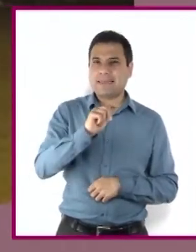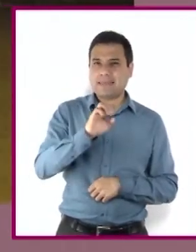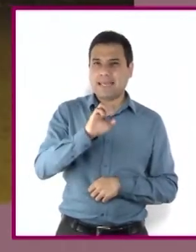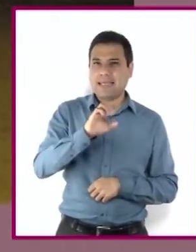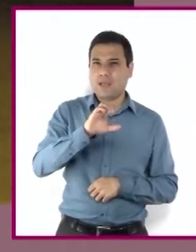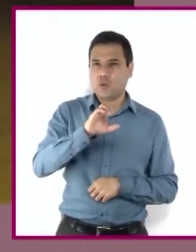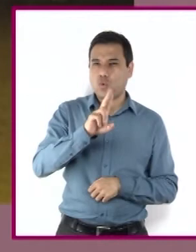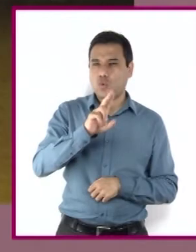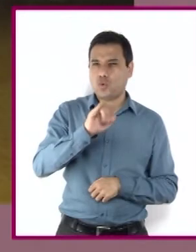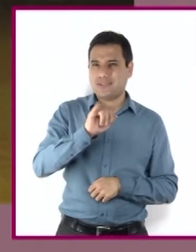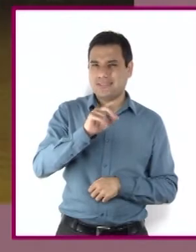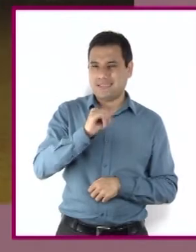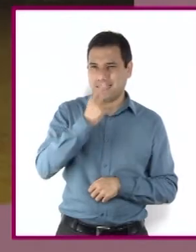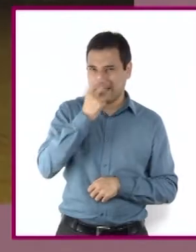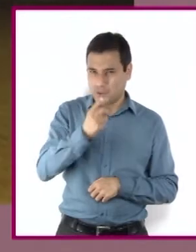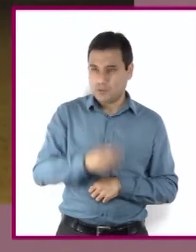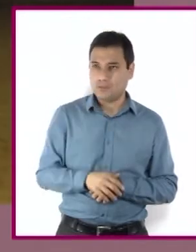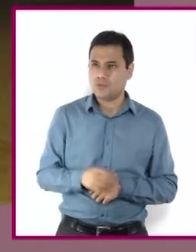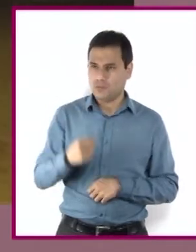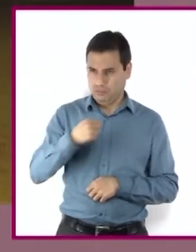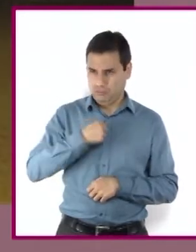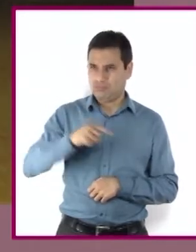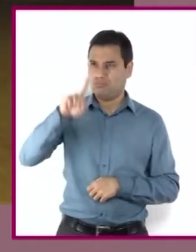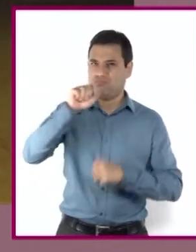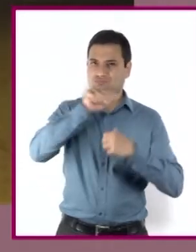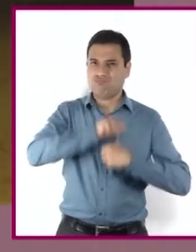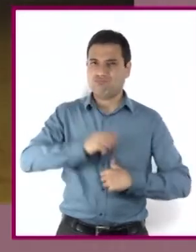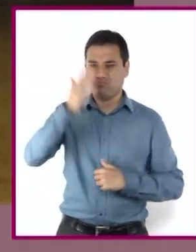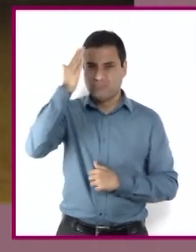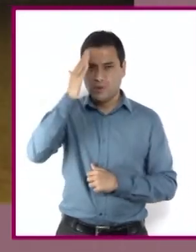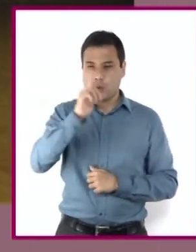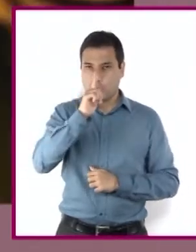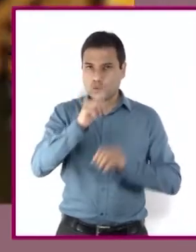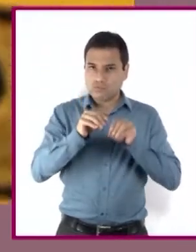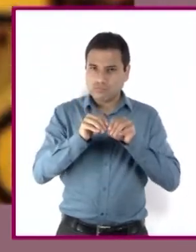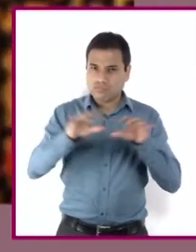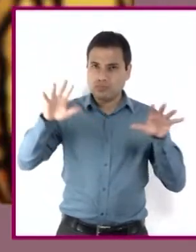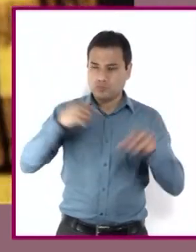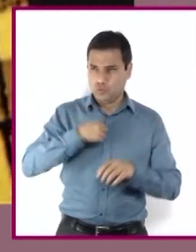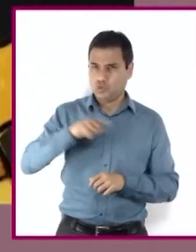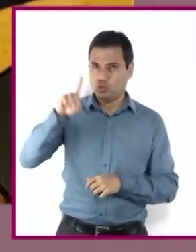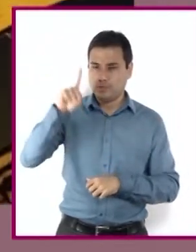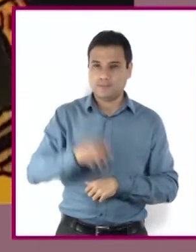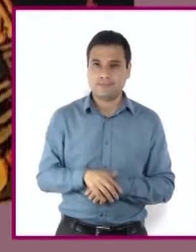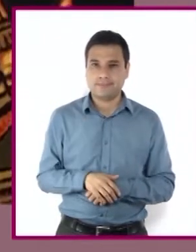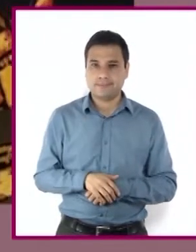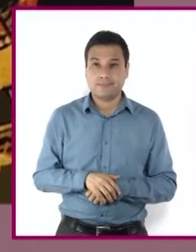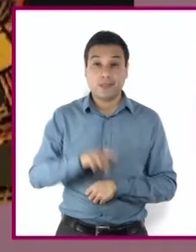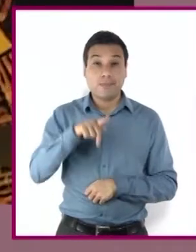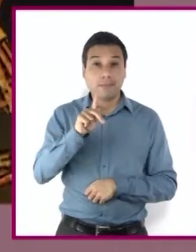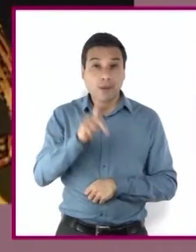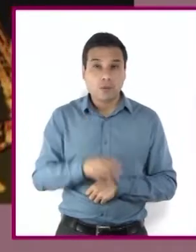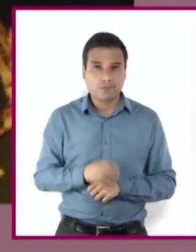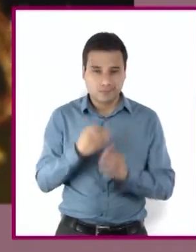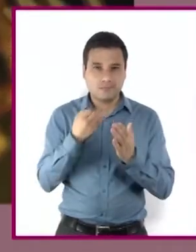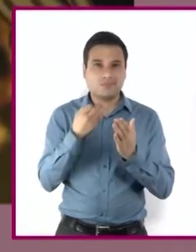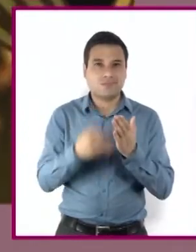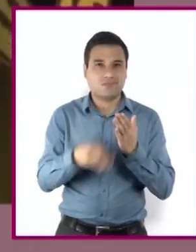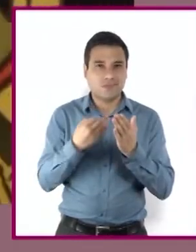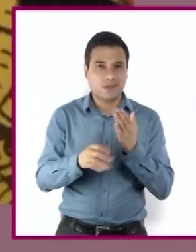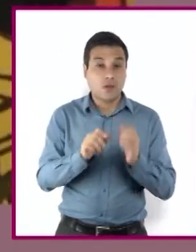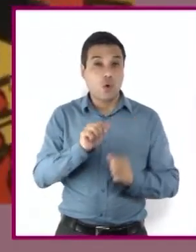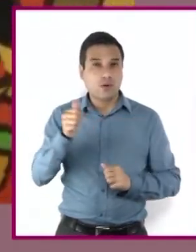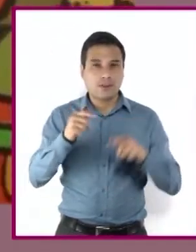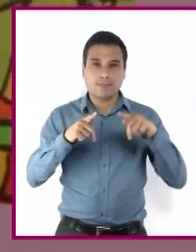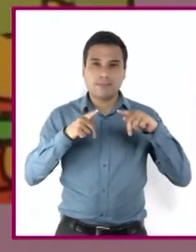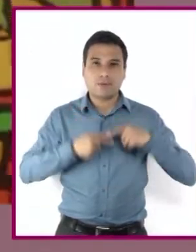dijo: «Yo me encargaré de alumbrarlo». Sin embargo, se necesitaba otro voluntario